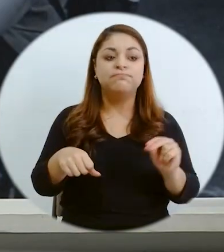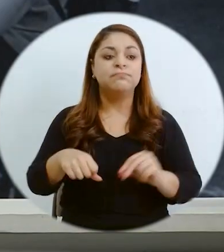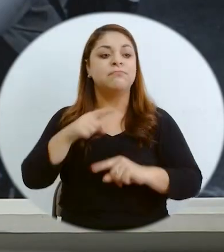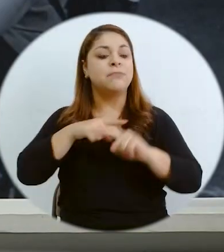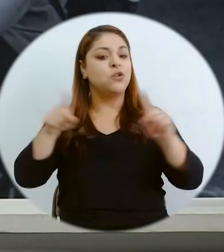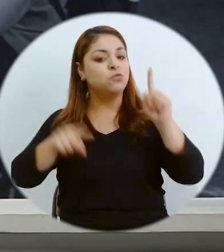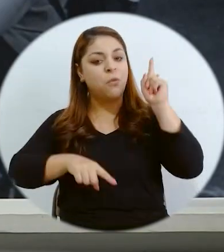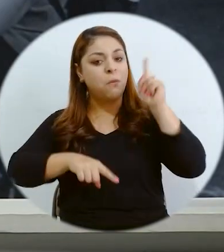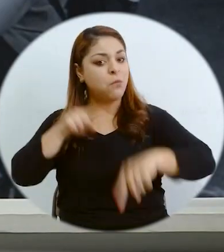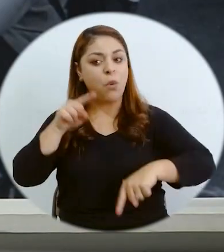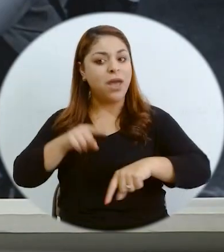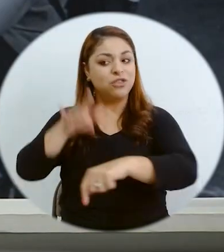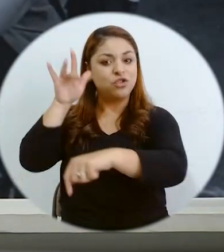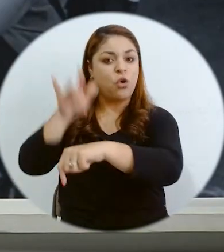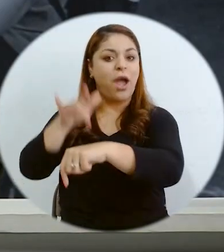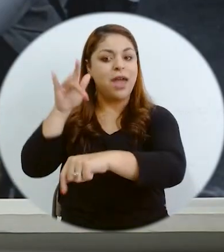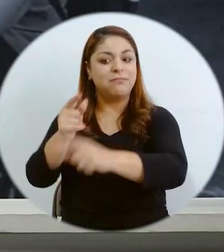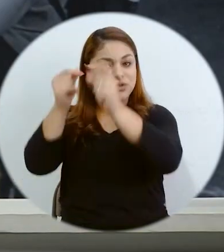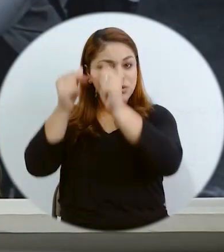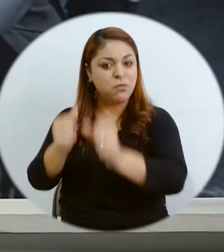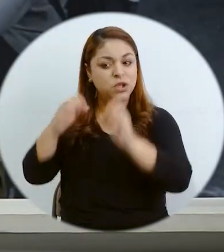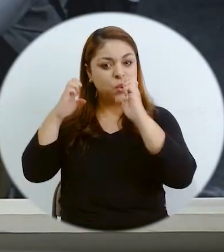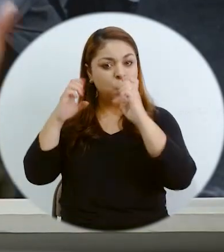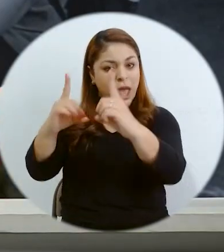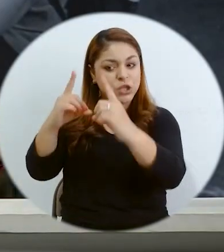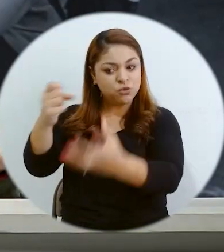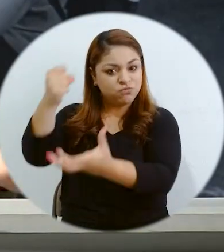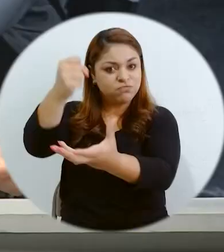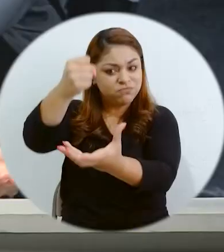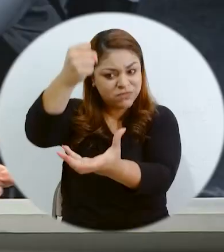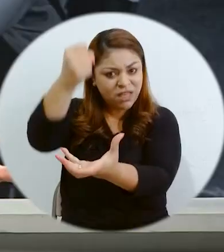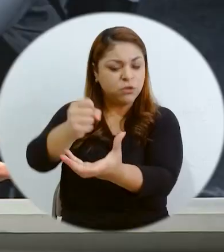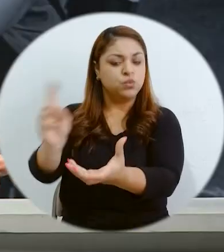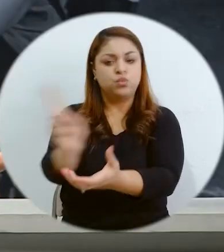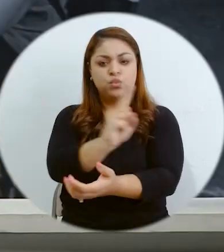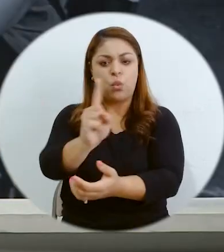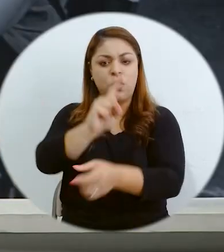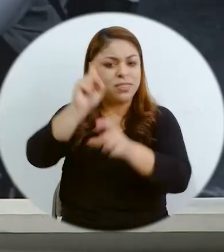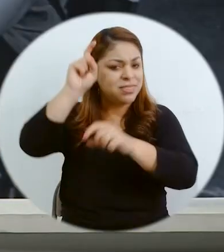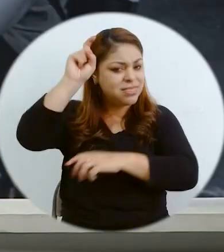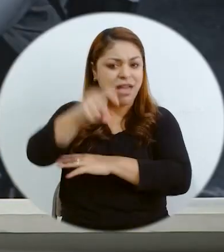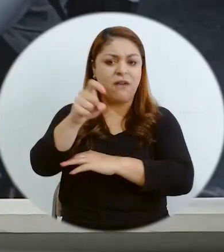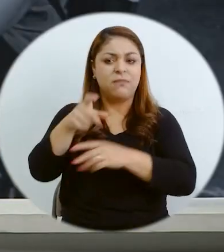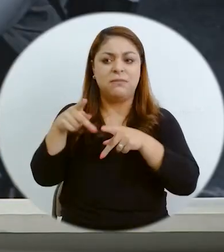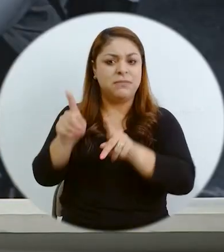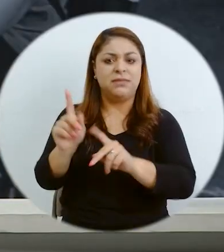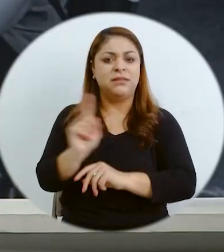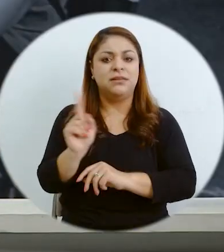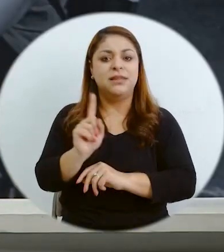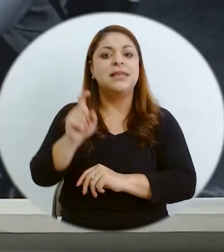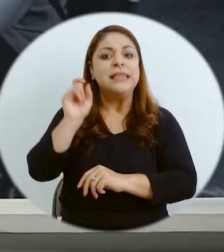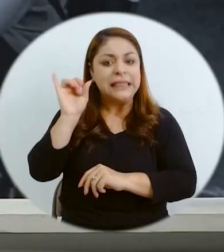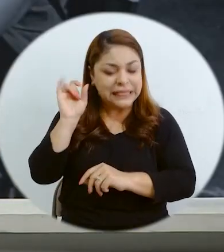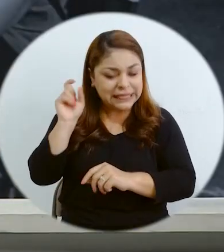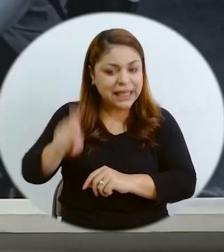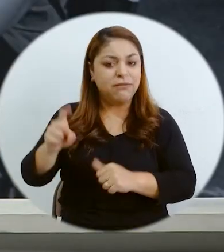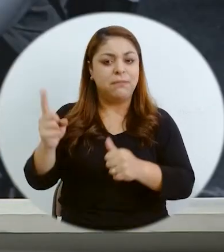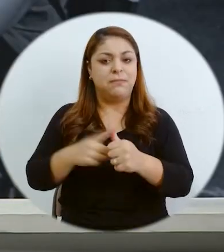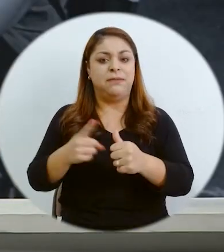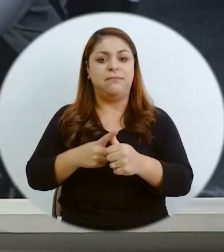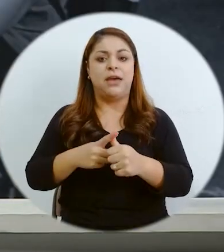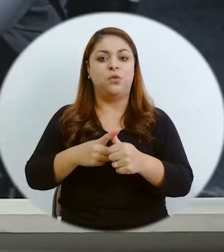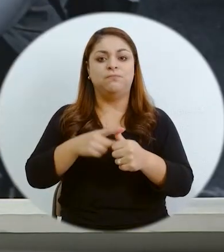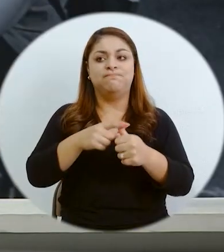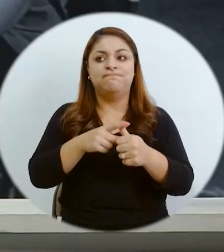es inadmisible tener que tocar el presupuesto de la educación. Eso no se debería permitir. Eso es lo que debe estar ahorita como principal tema en la mesa